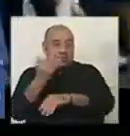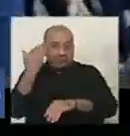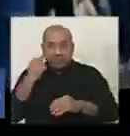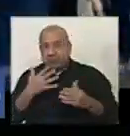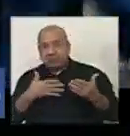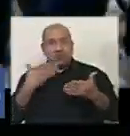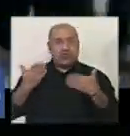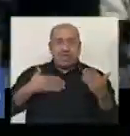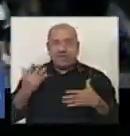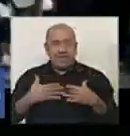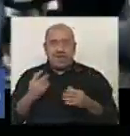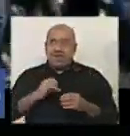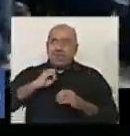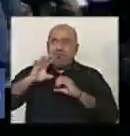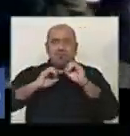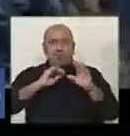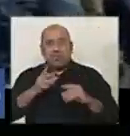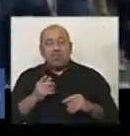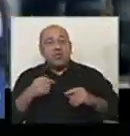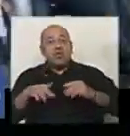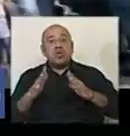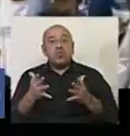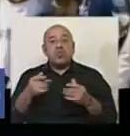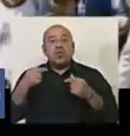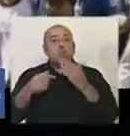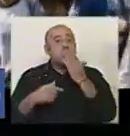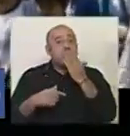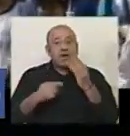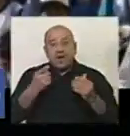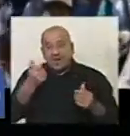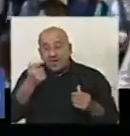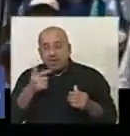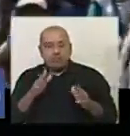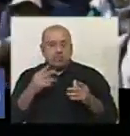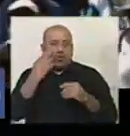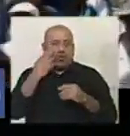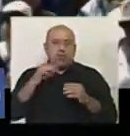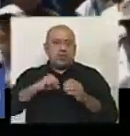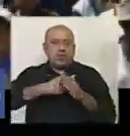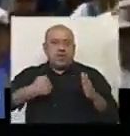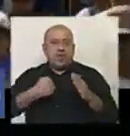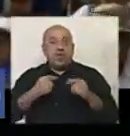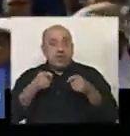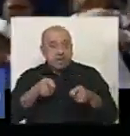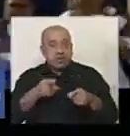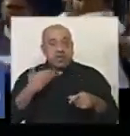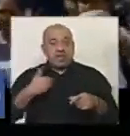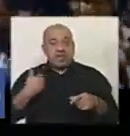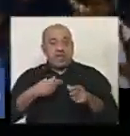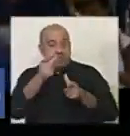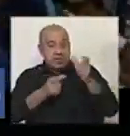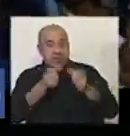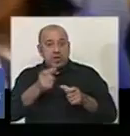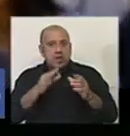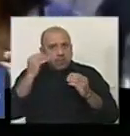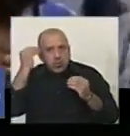en Argentina y un clásico por final de Libertadores postergado por incidentes. Todo esto estaba muy latente en los argentinos y provocaba preocupación y